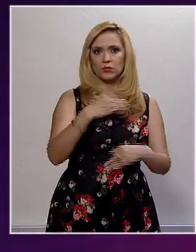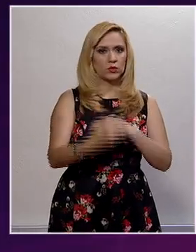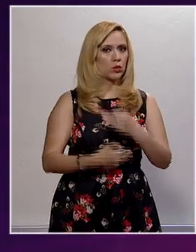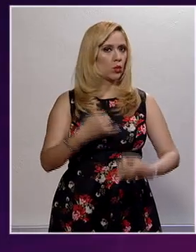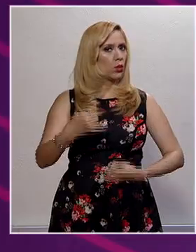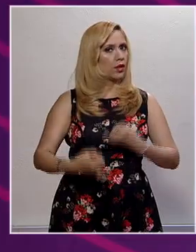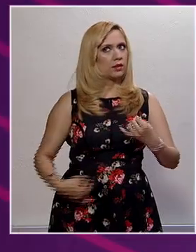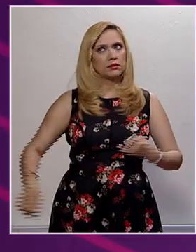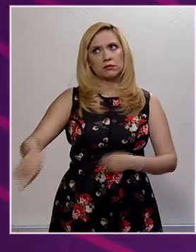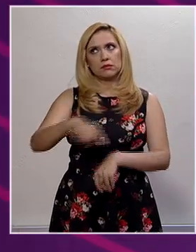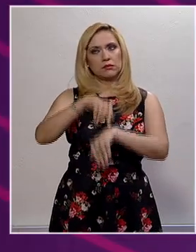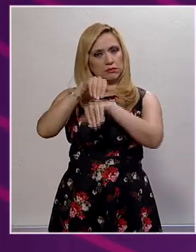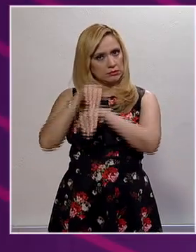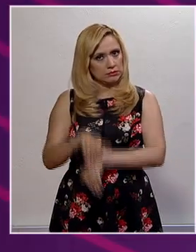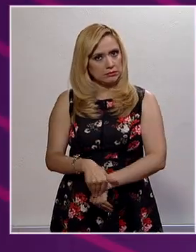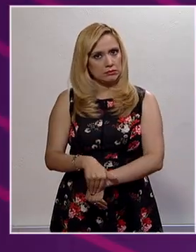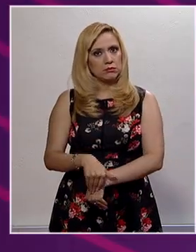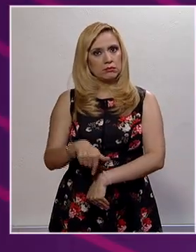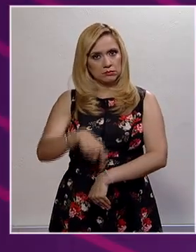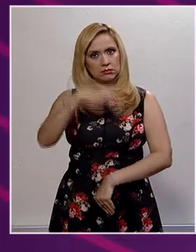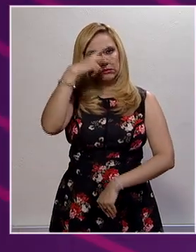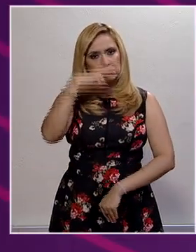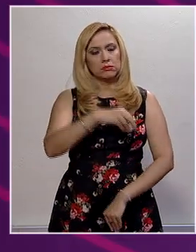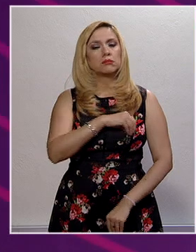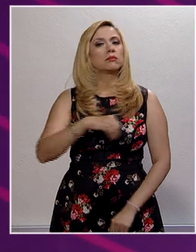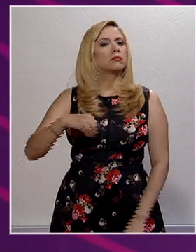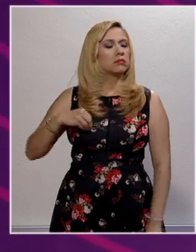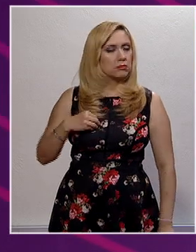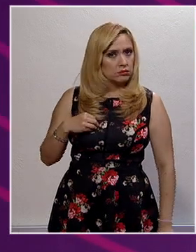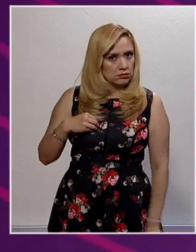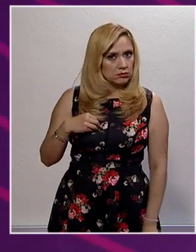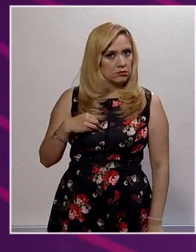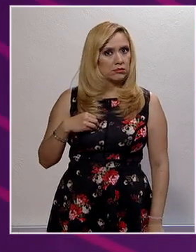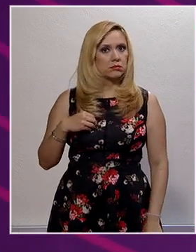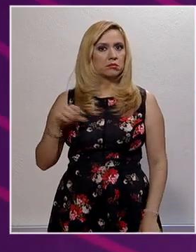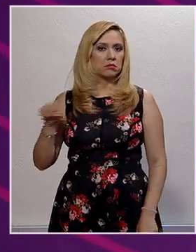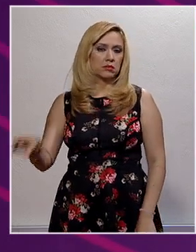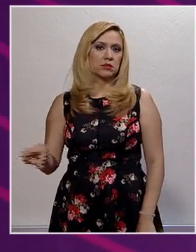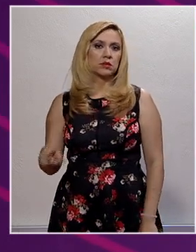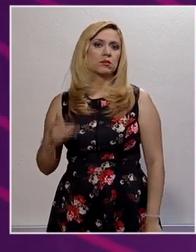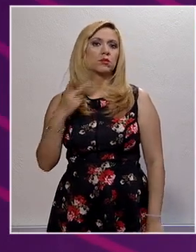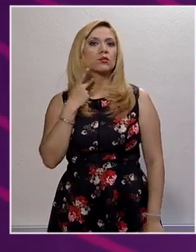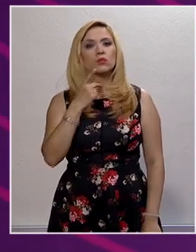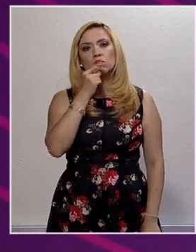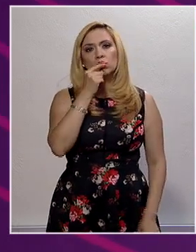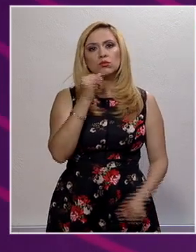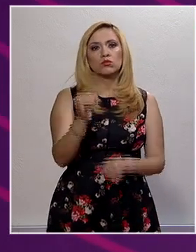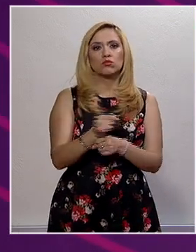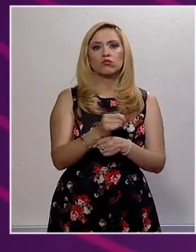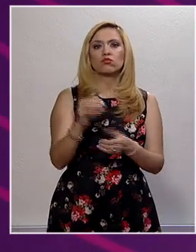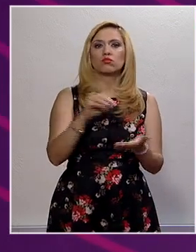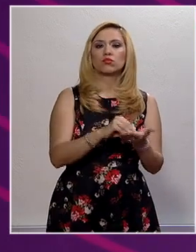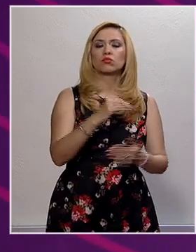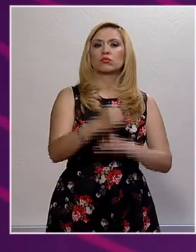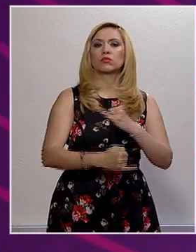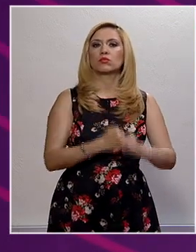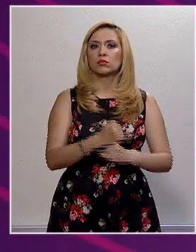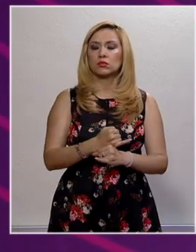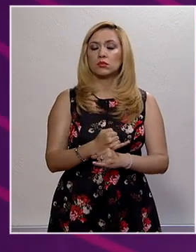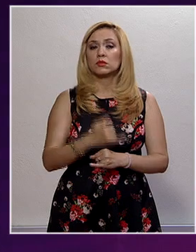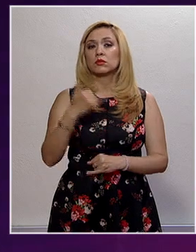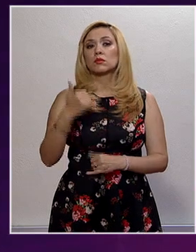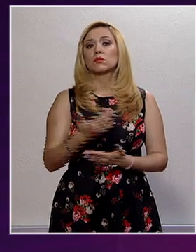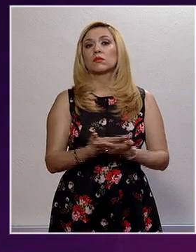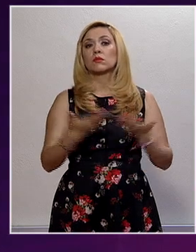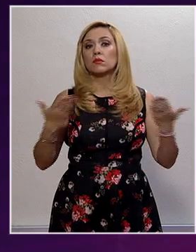jueces y juezas del país, que además obligan a la Procuraduría a llevar y aplicar esos estándares internacionales y